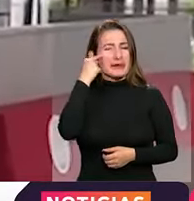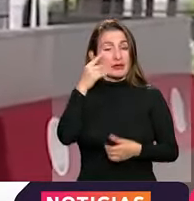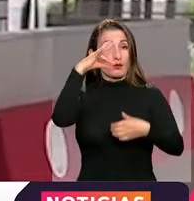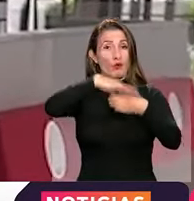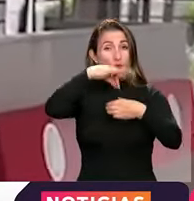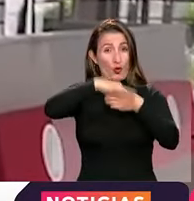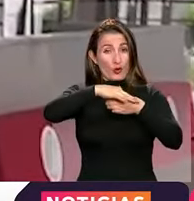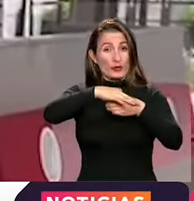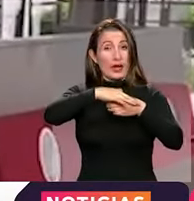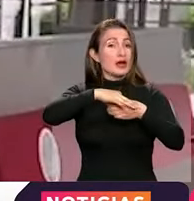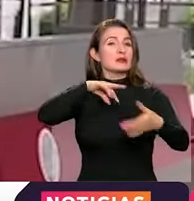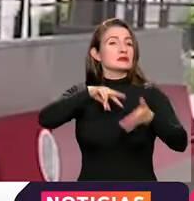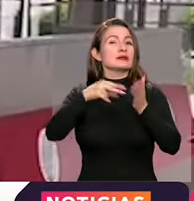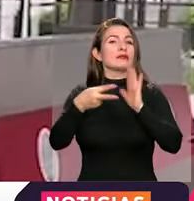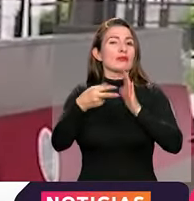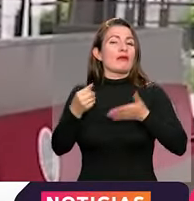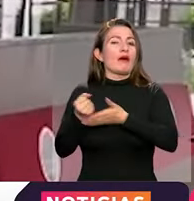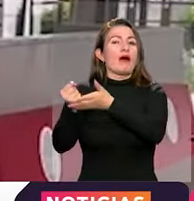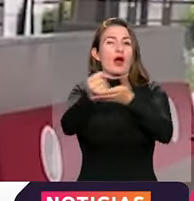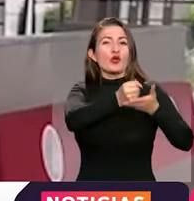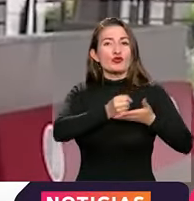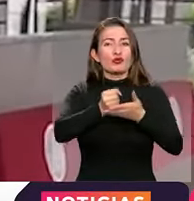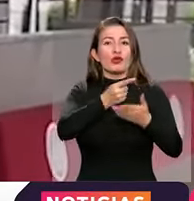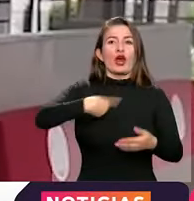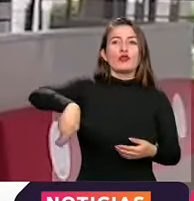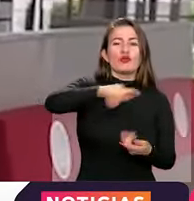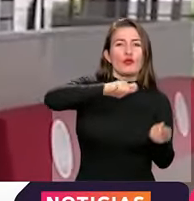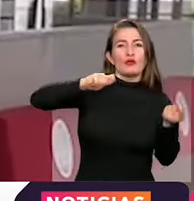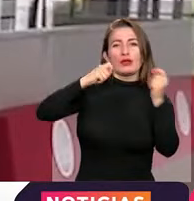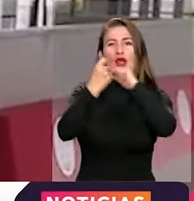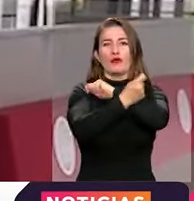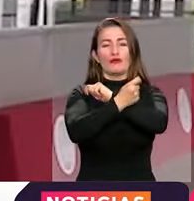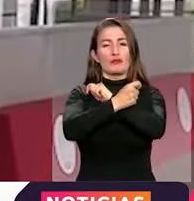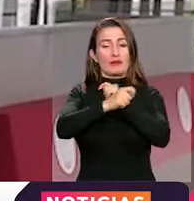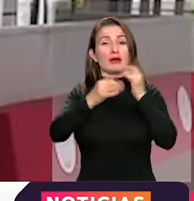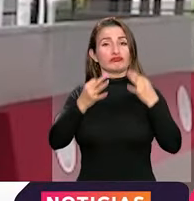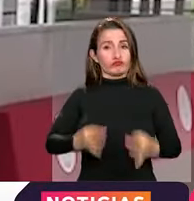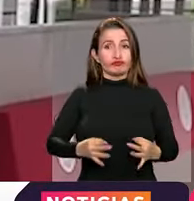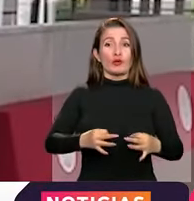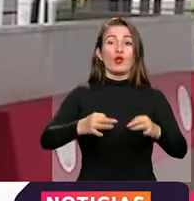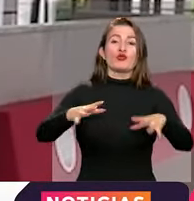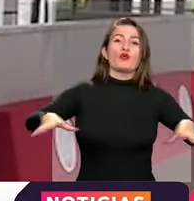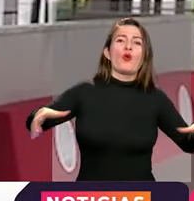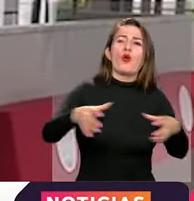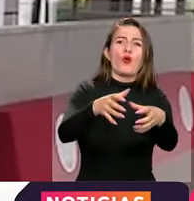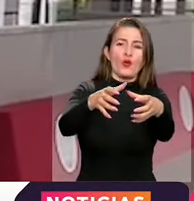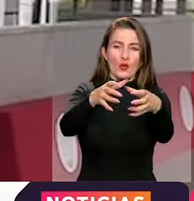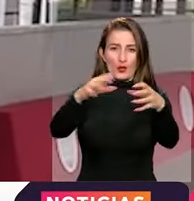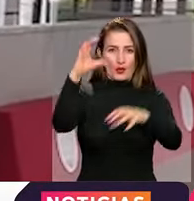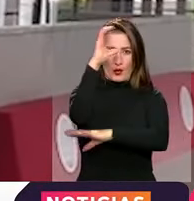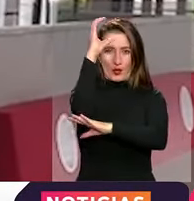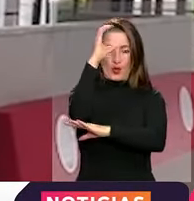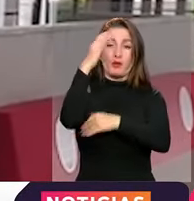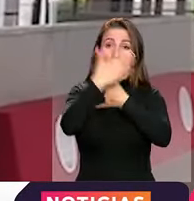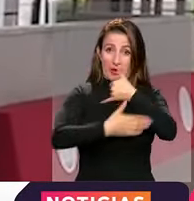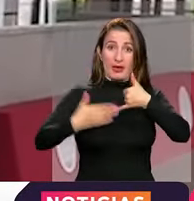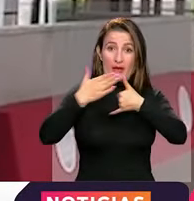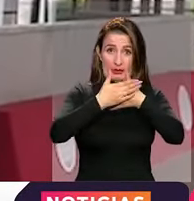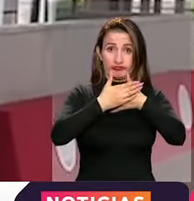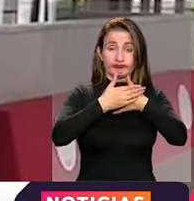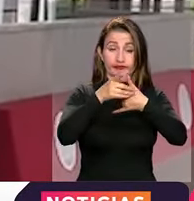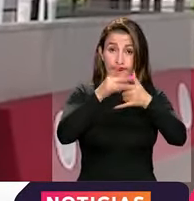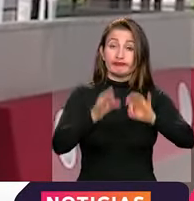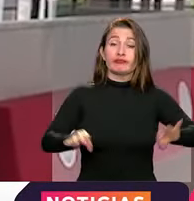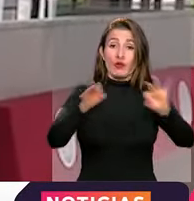votar es una forma de ayudar a transformar y cambiar el rumbo de nuestro país. Es importante